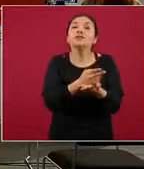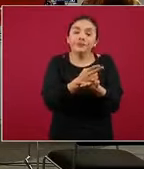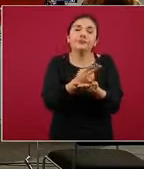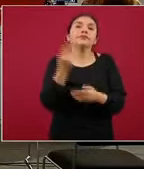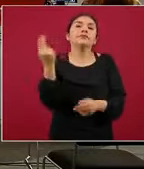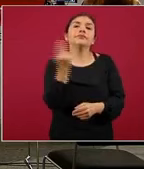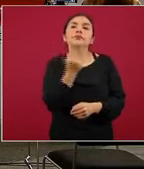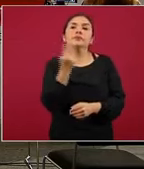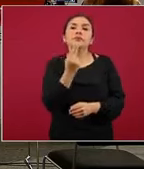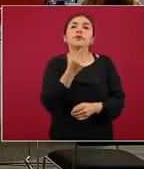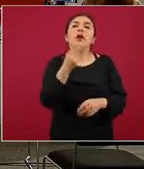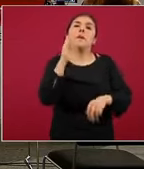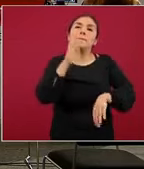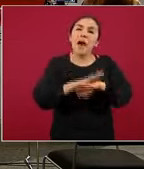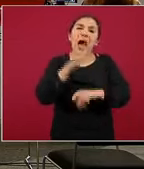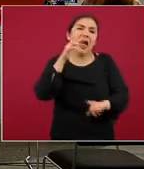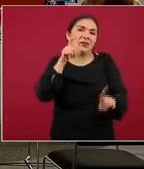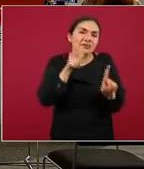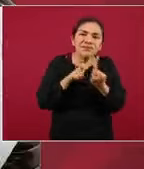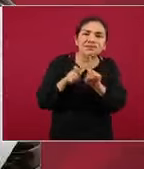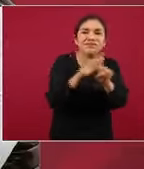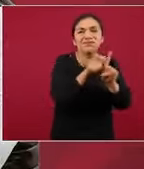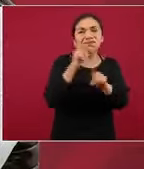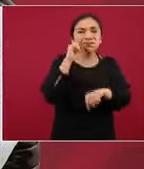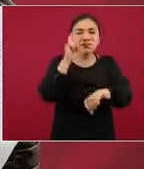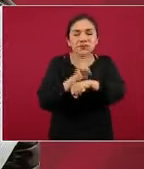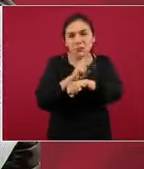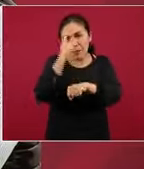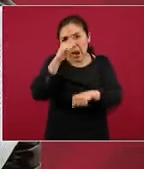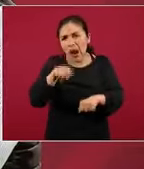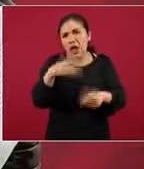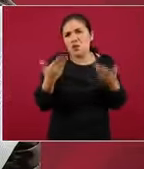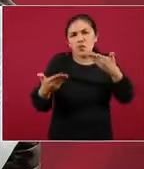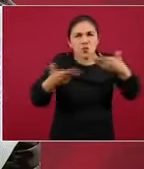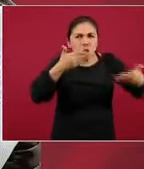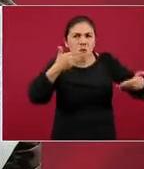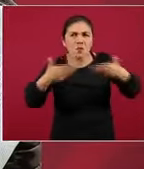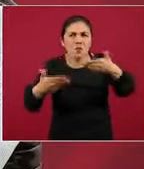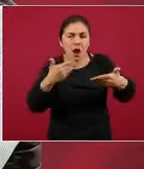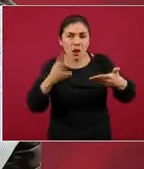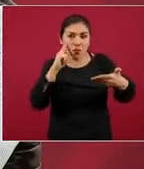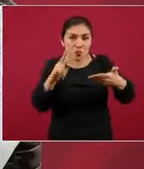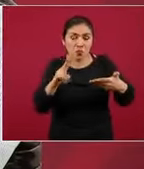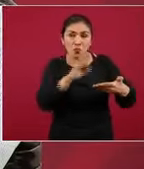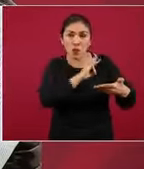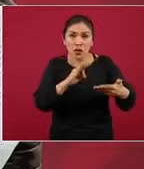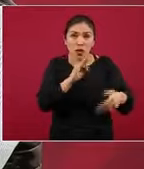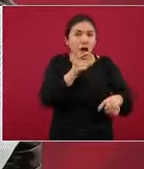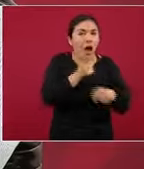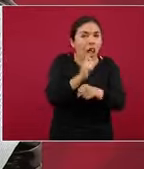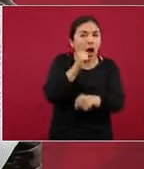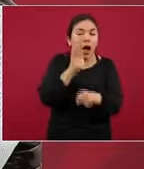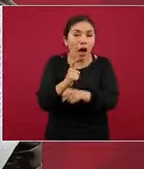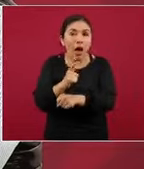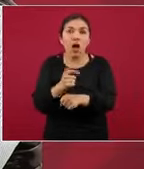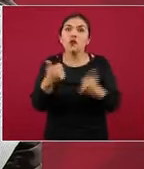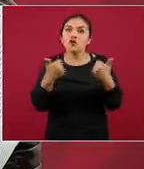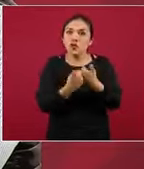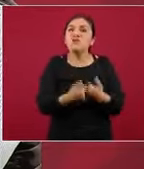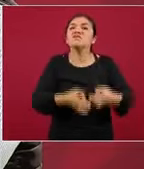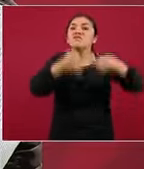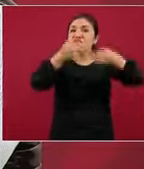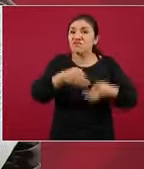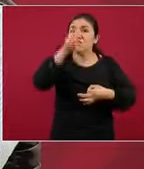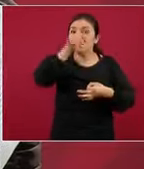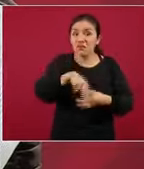necesita dar un seguimiento precisamente para comparar y en su momento poder con evidencia certificar